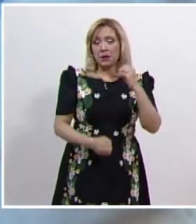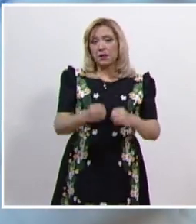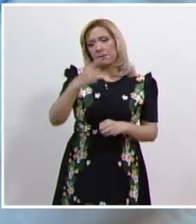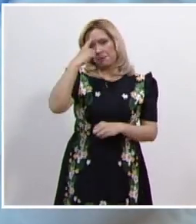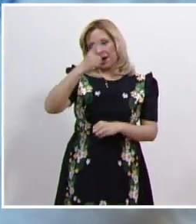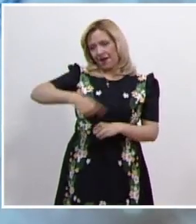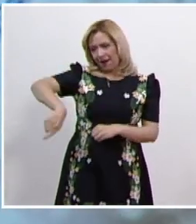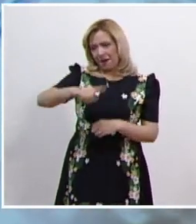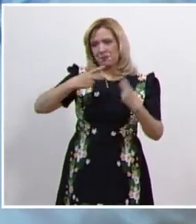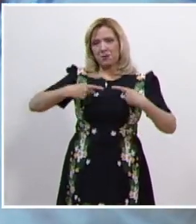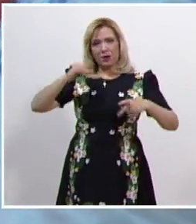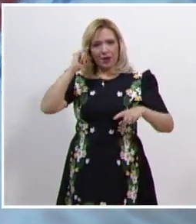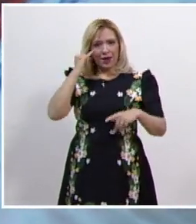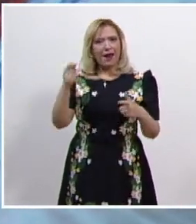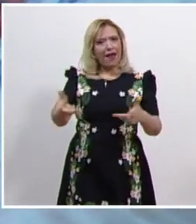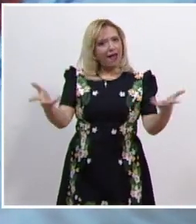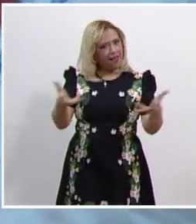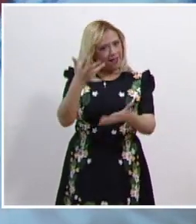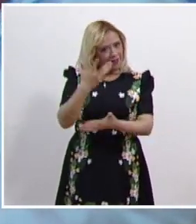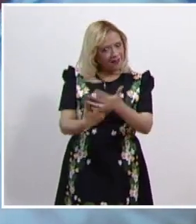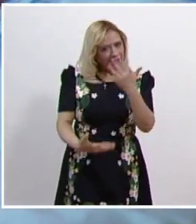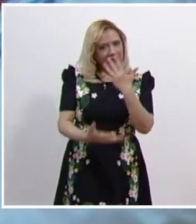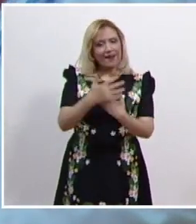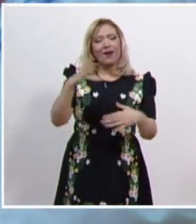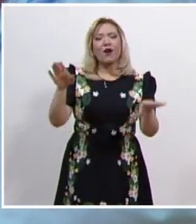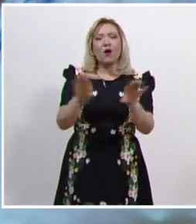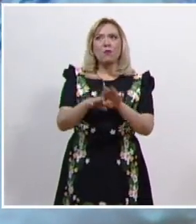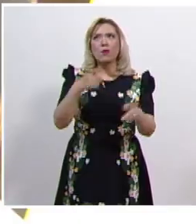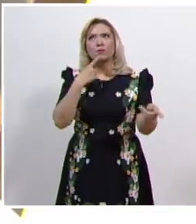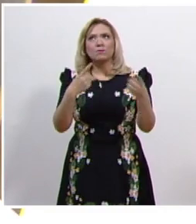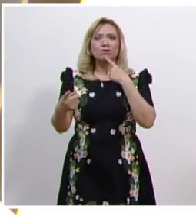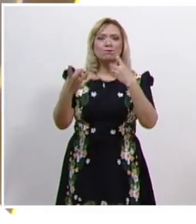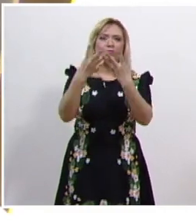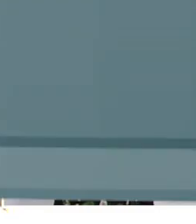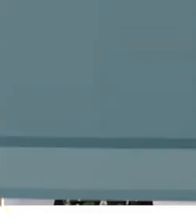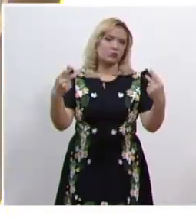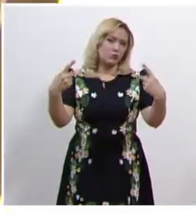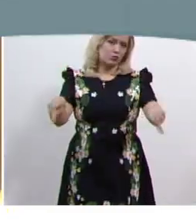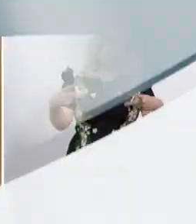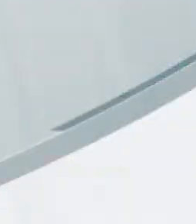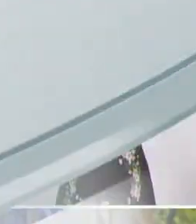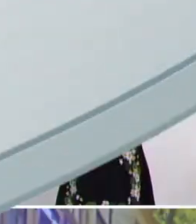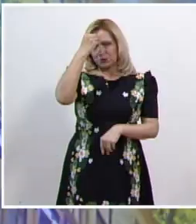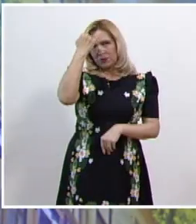de las personas, pues son ellas mismas quienes trazan la solución a su conflicto.